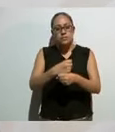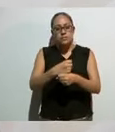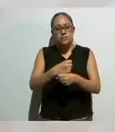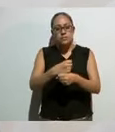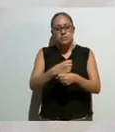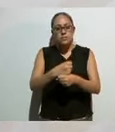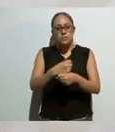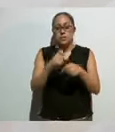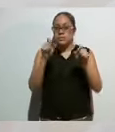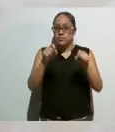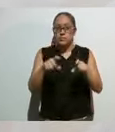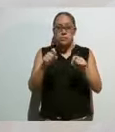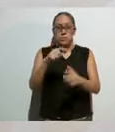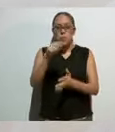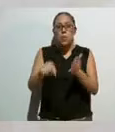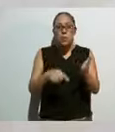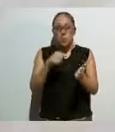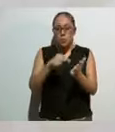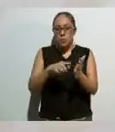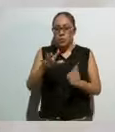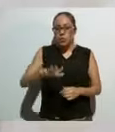en esta colonia